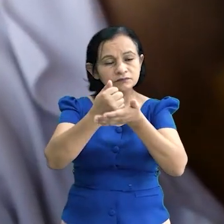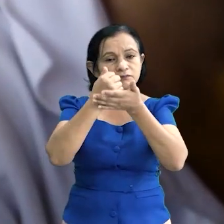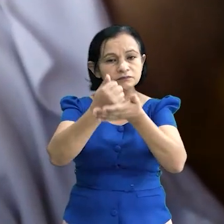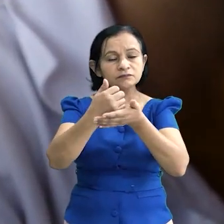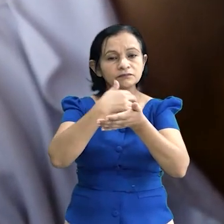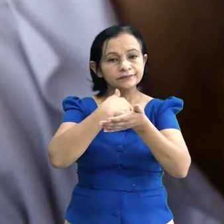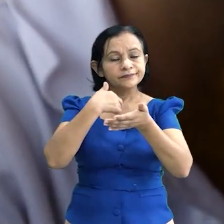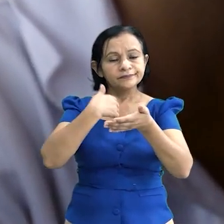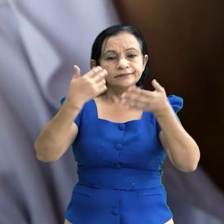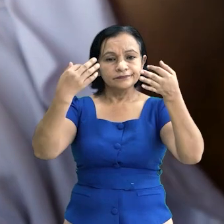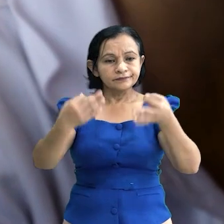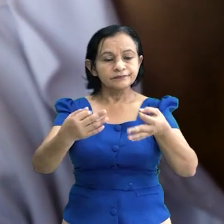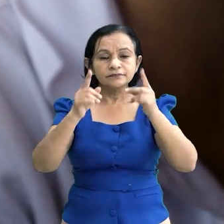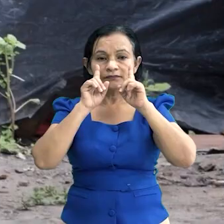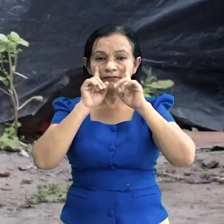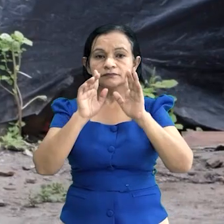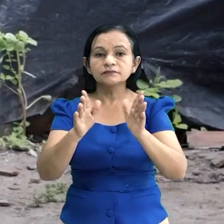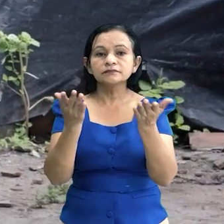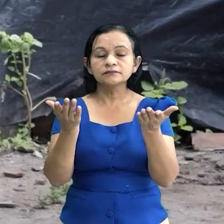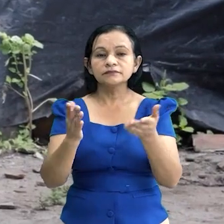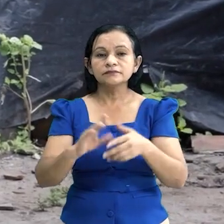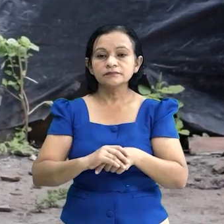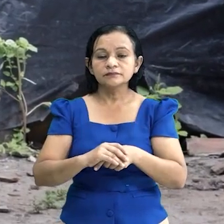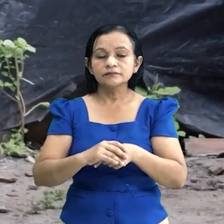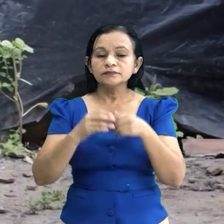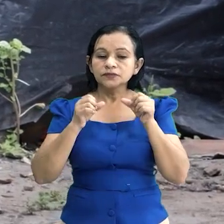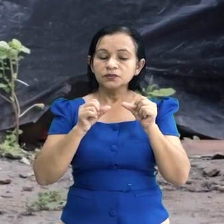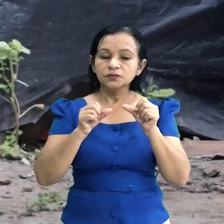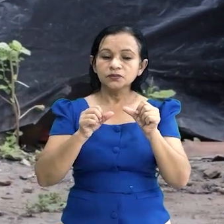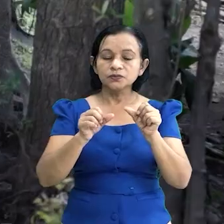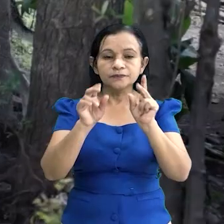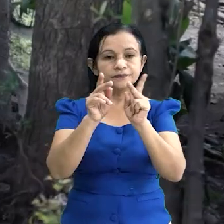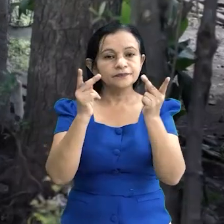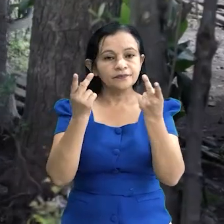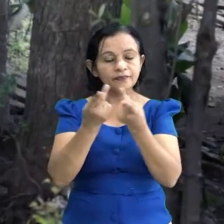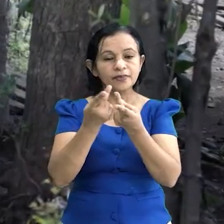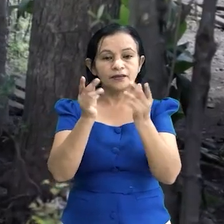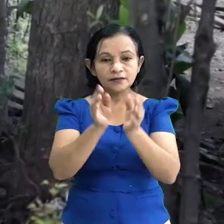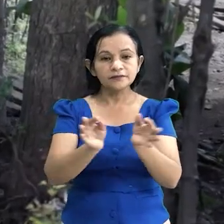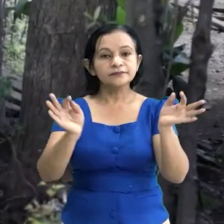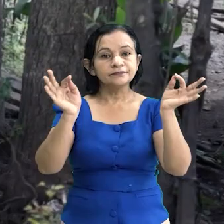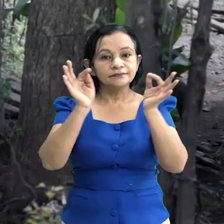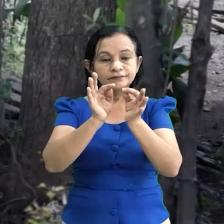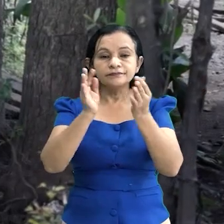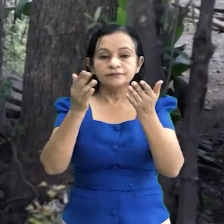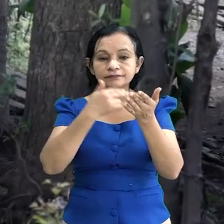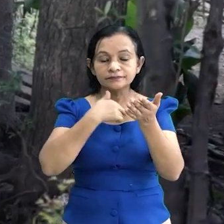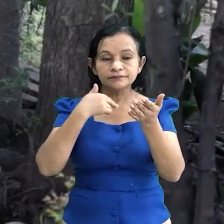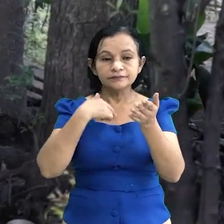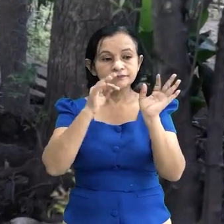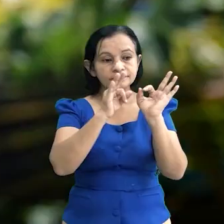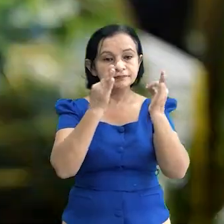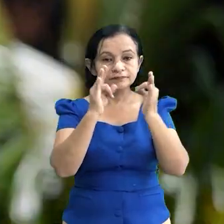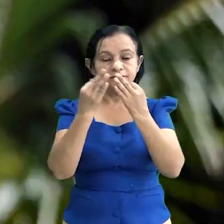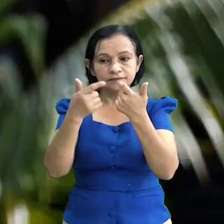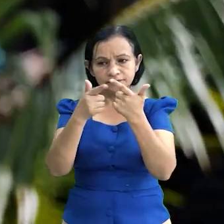estamos bien protegidos. La constancia de la población ha jugado un rol preponderante con familias